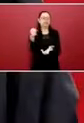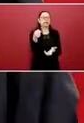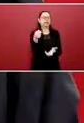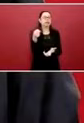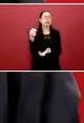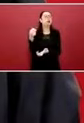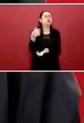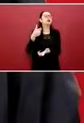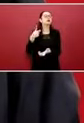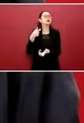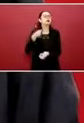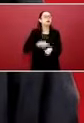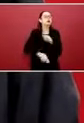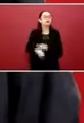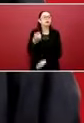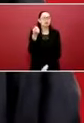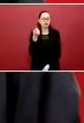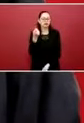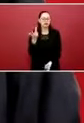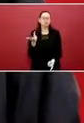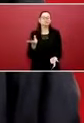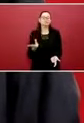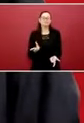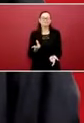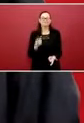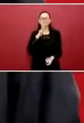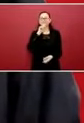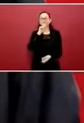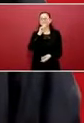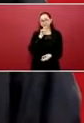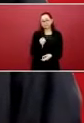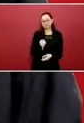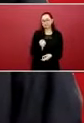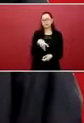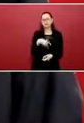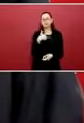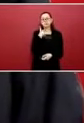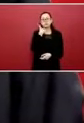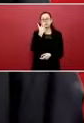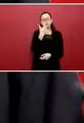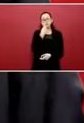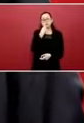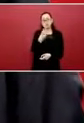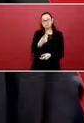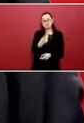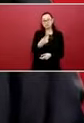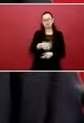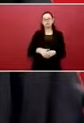la gente. Además, quiero decirles que